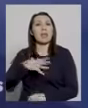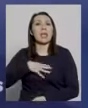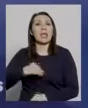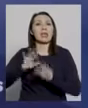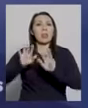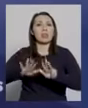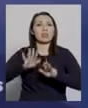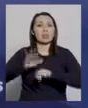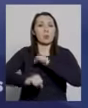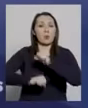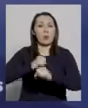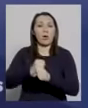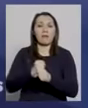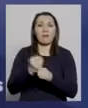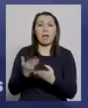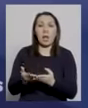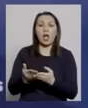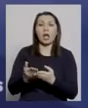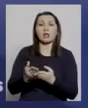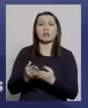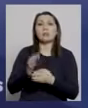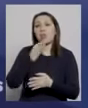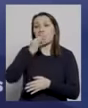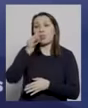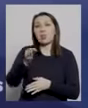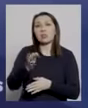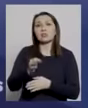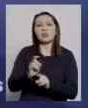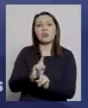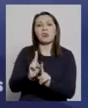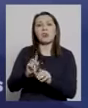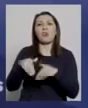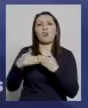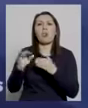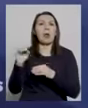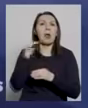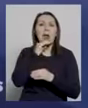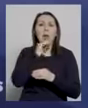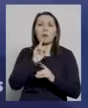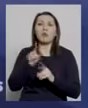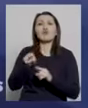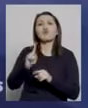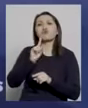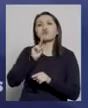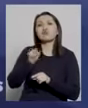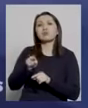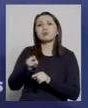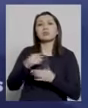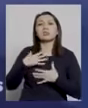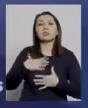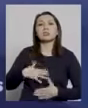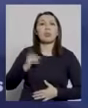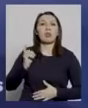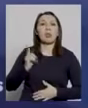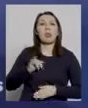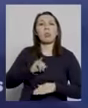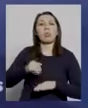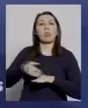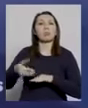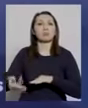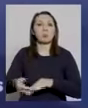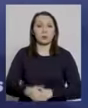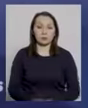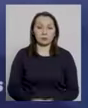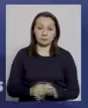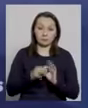de 19 años que se le habría indicado que no se le iba a dar prioridad por tener una condición de discapacidad.